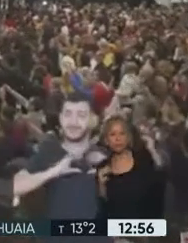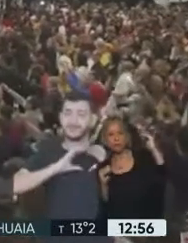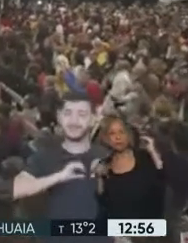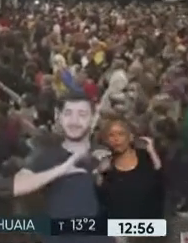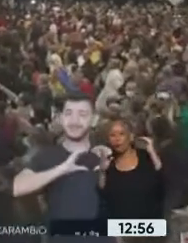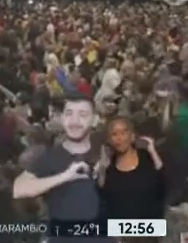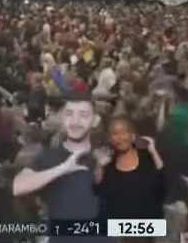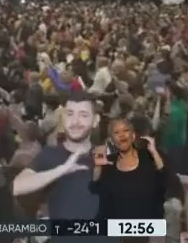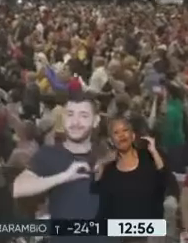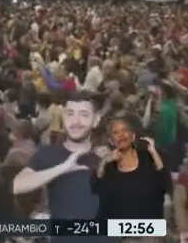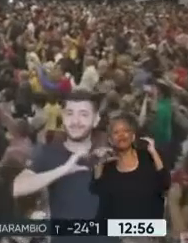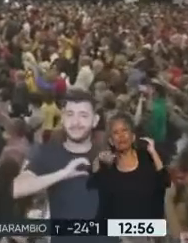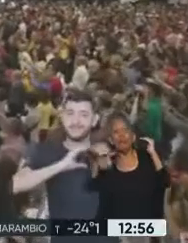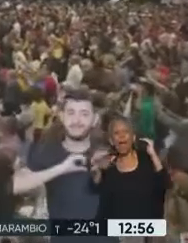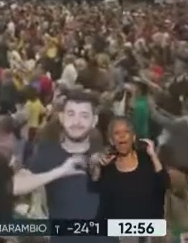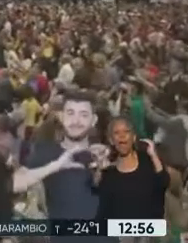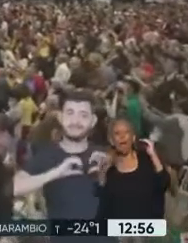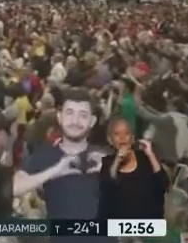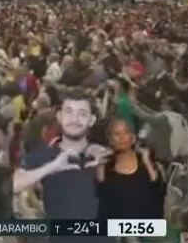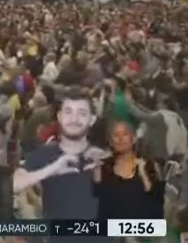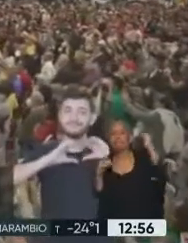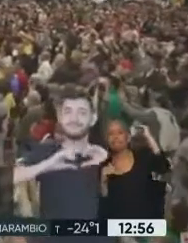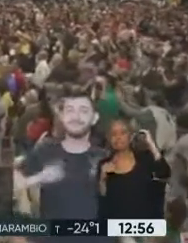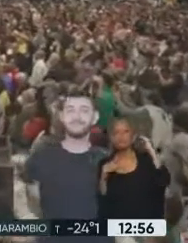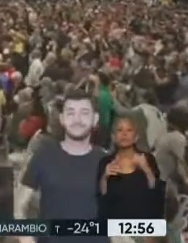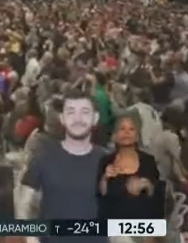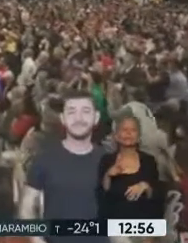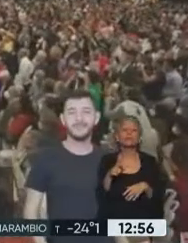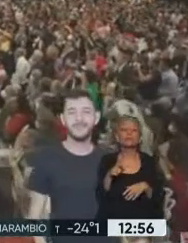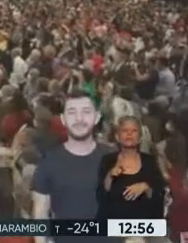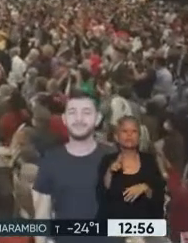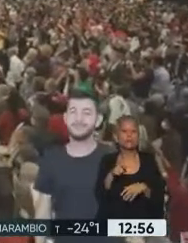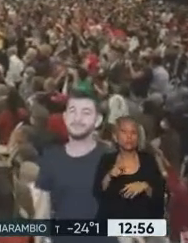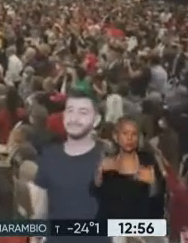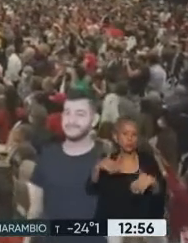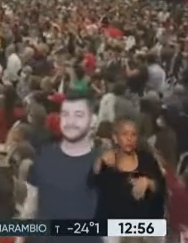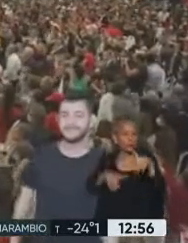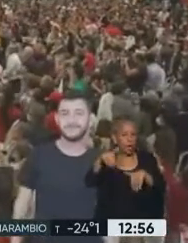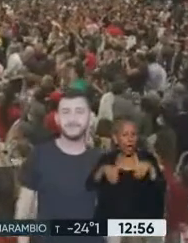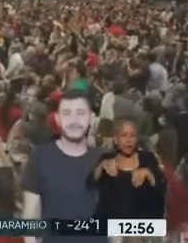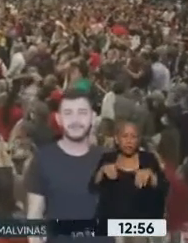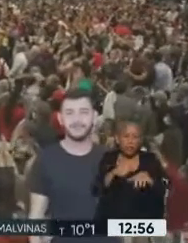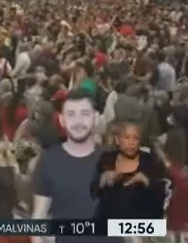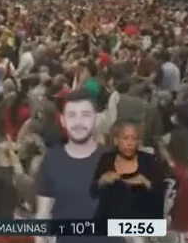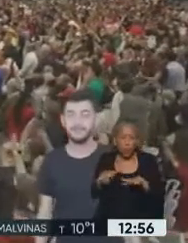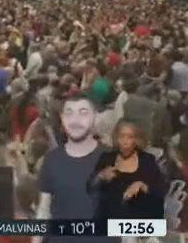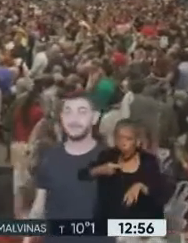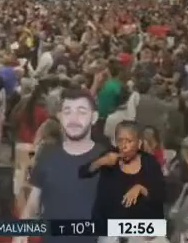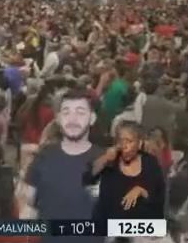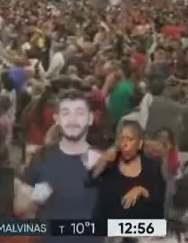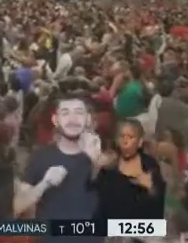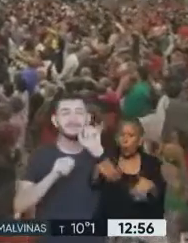avanzando por cierto en algunas encuestas el propio presidente de brasil será una contienda electoral sumamente interesante